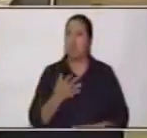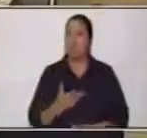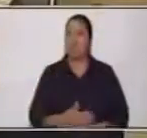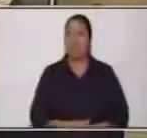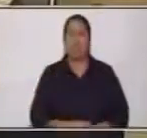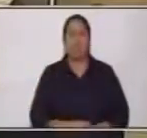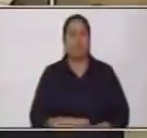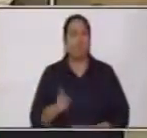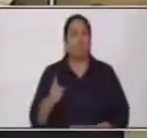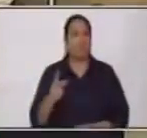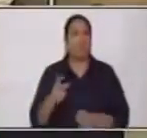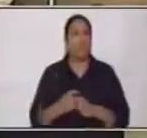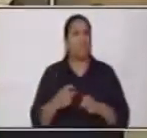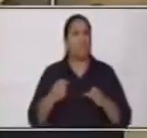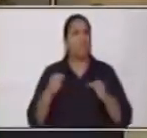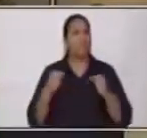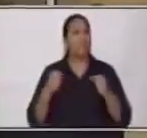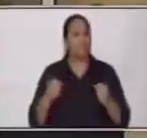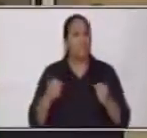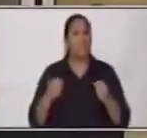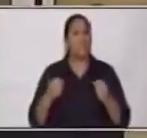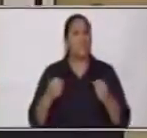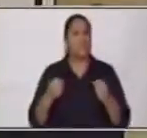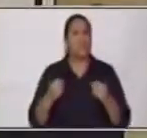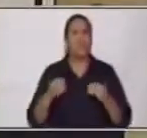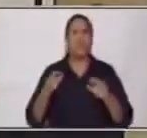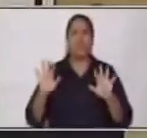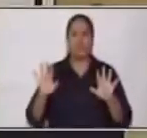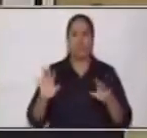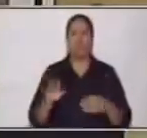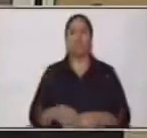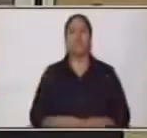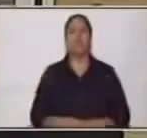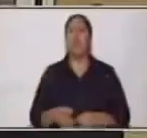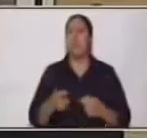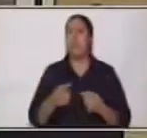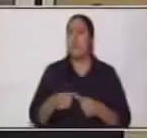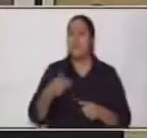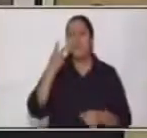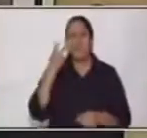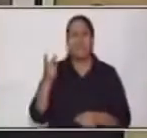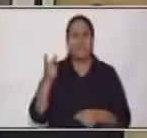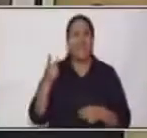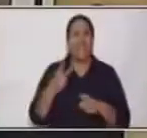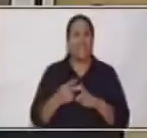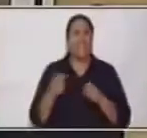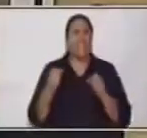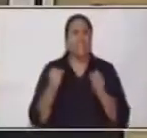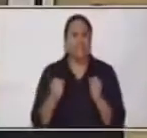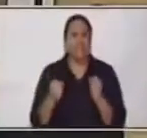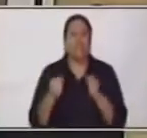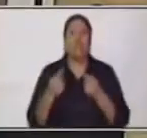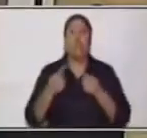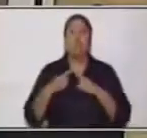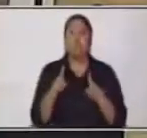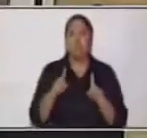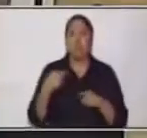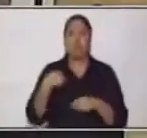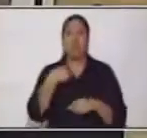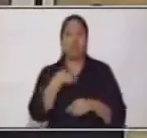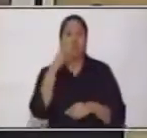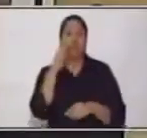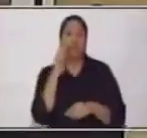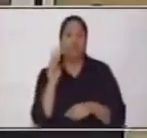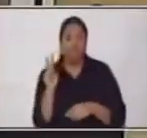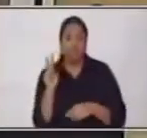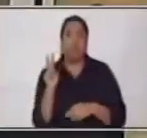tiene su nivel de dificultad. Aparentemente sucede así, pero si nosotros observamos bien el contexto y el